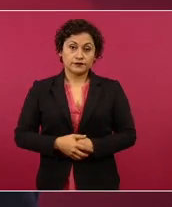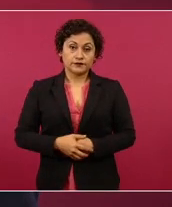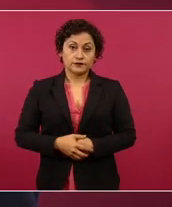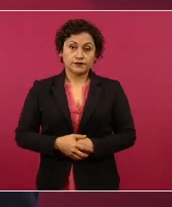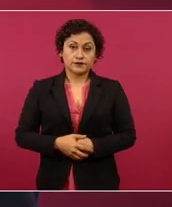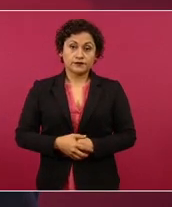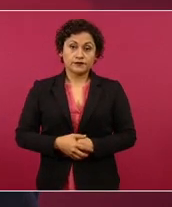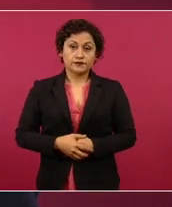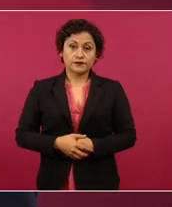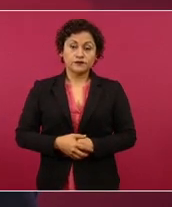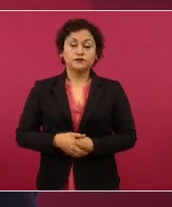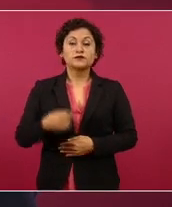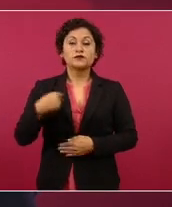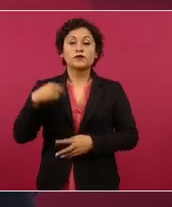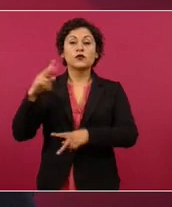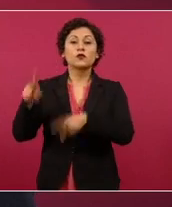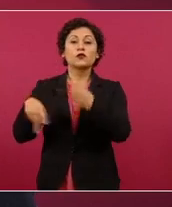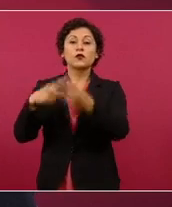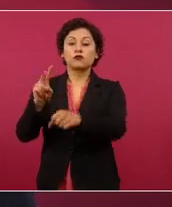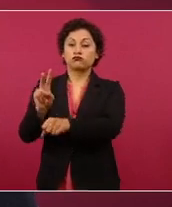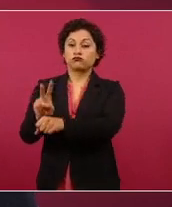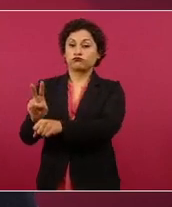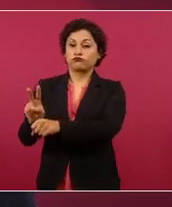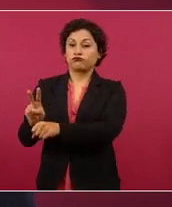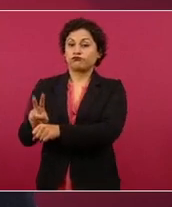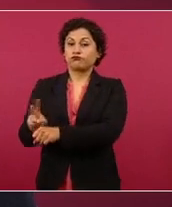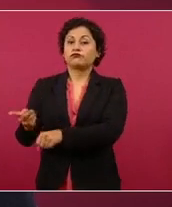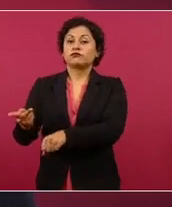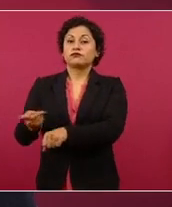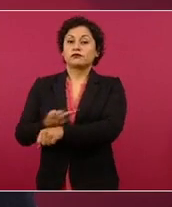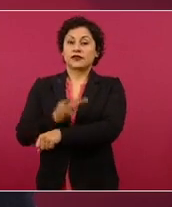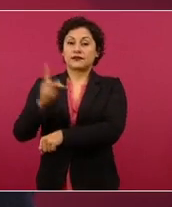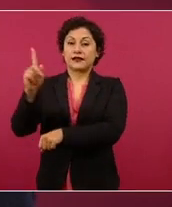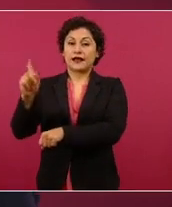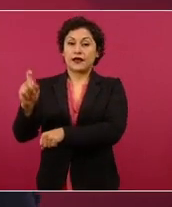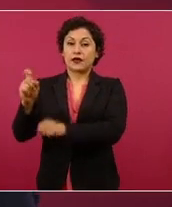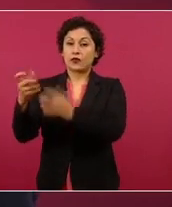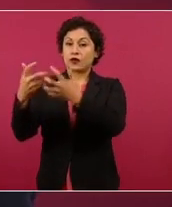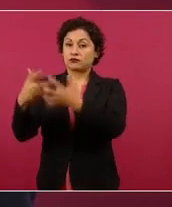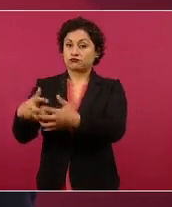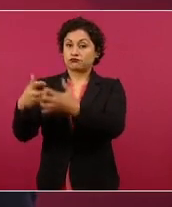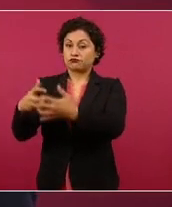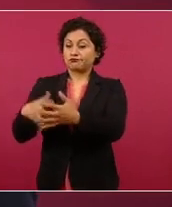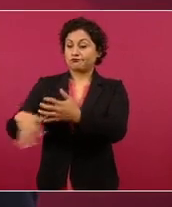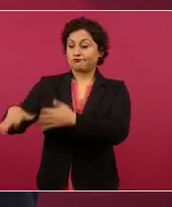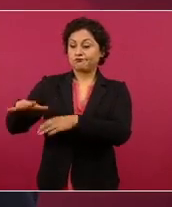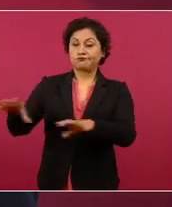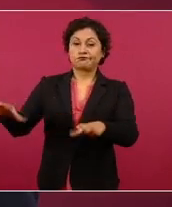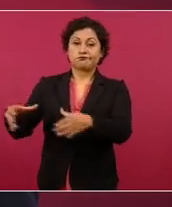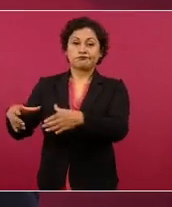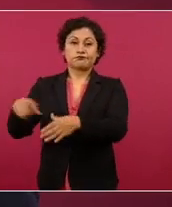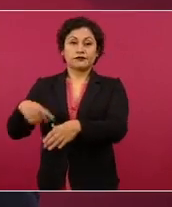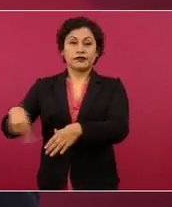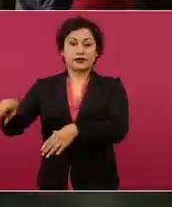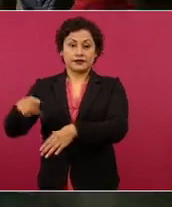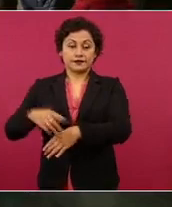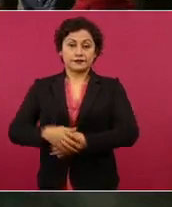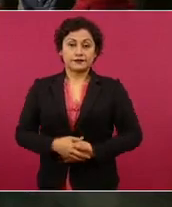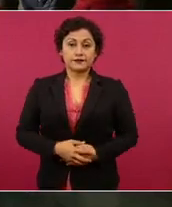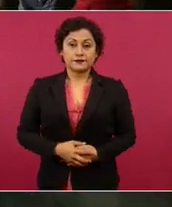a la supervisión de obras de agua en la Laguna